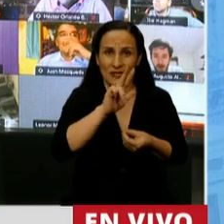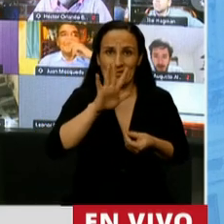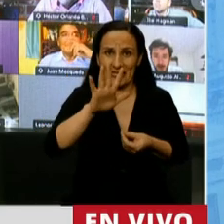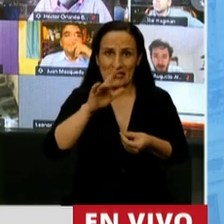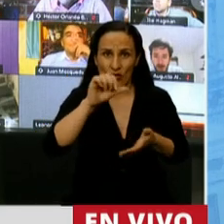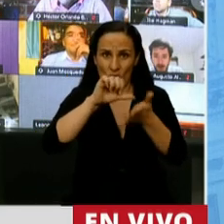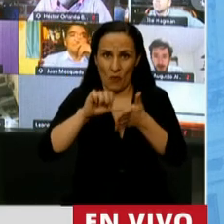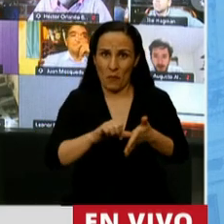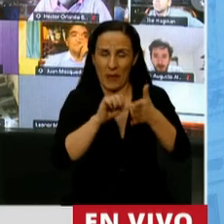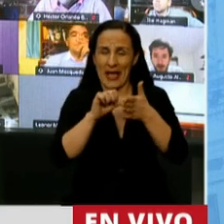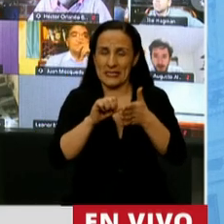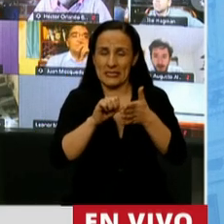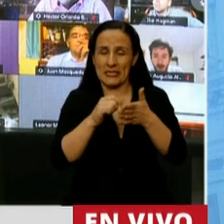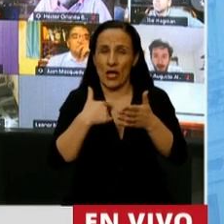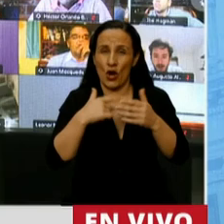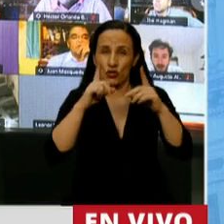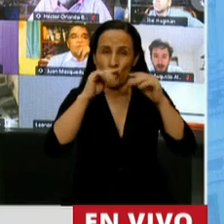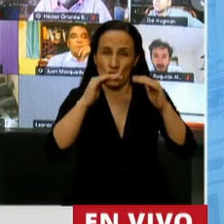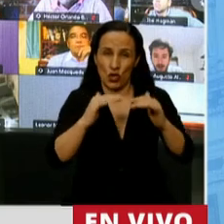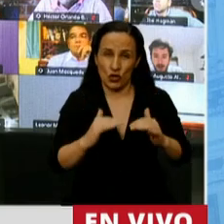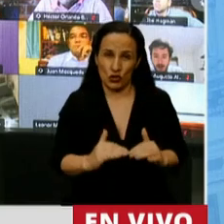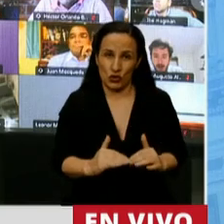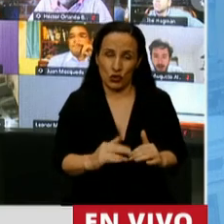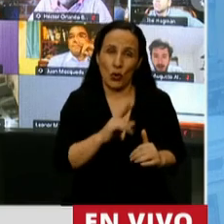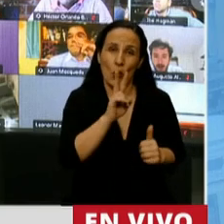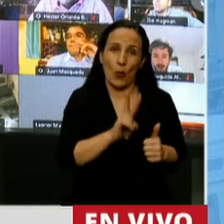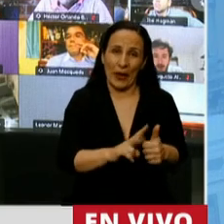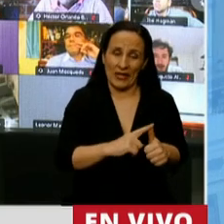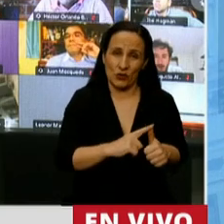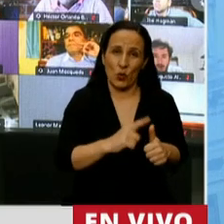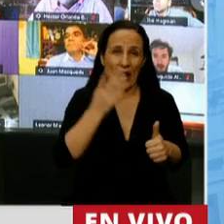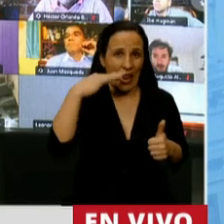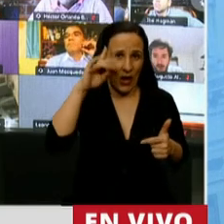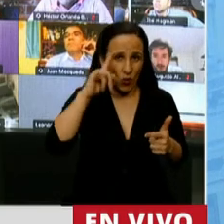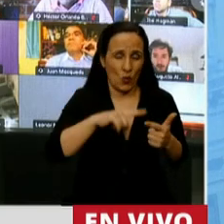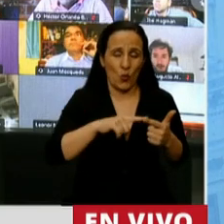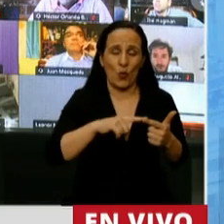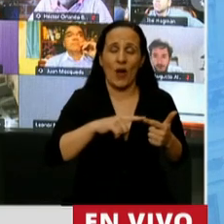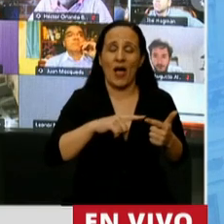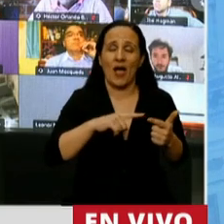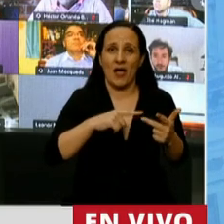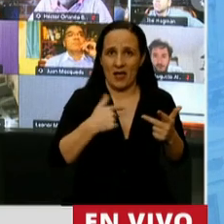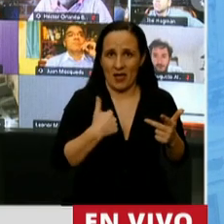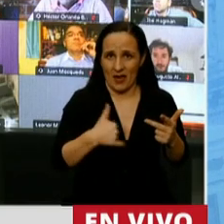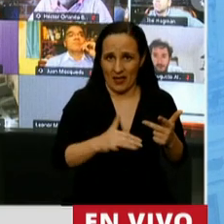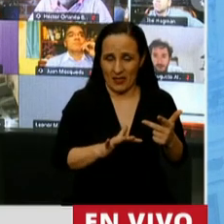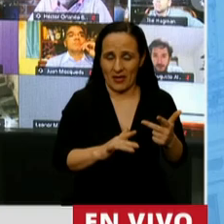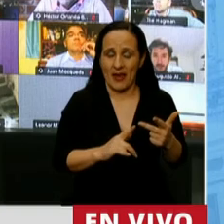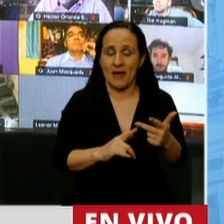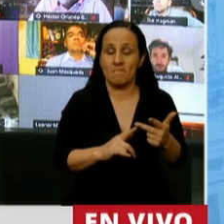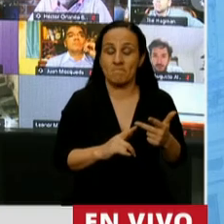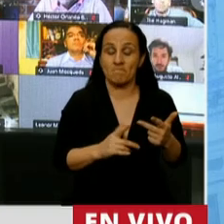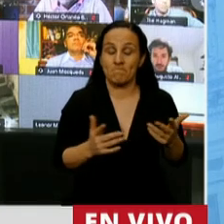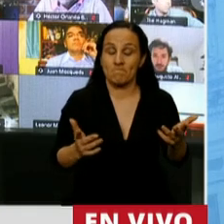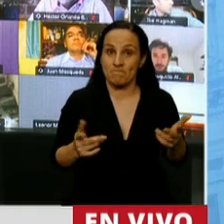ya estamos en la terna de venezuela cuba y nosotros y eso